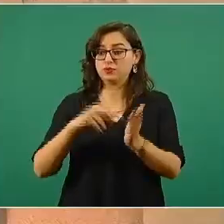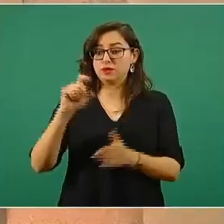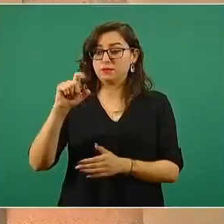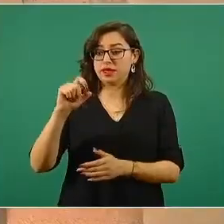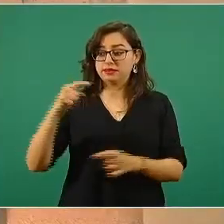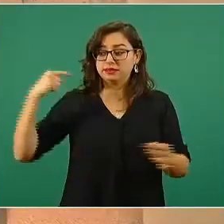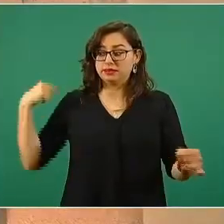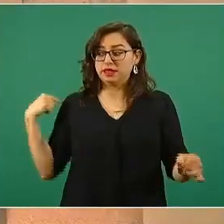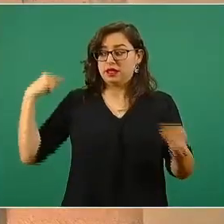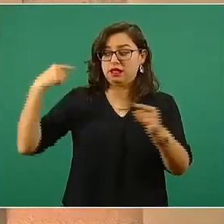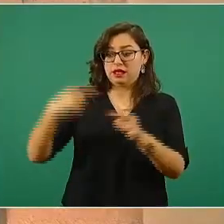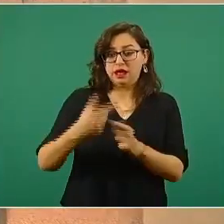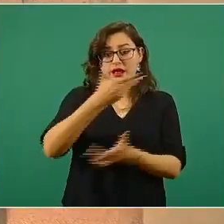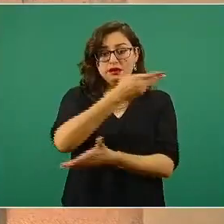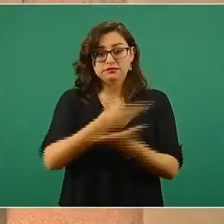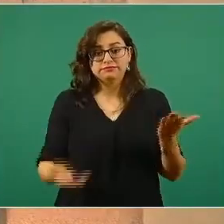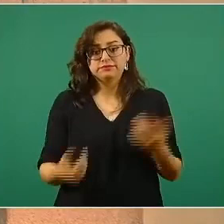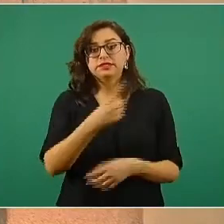fallecido lamentablemente